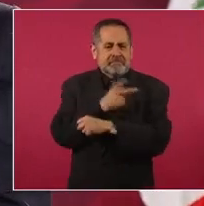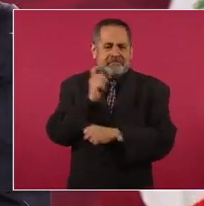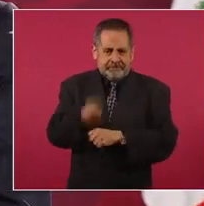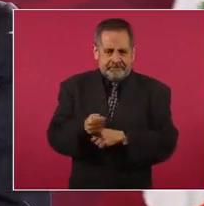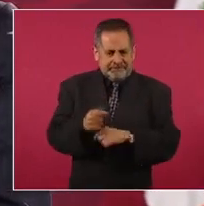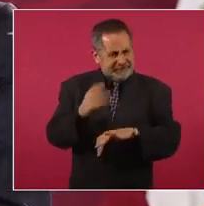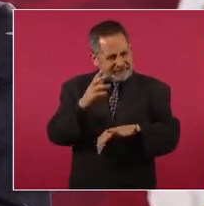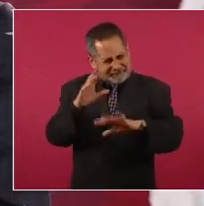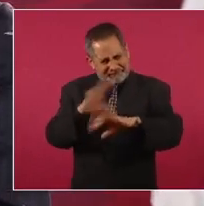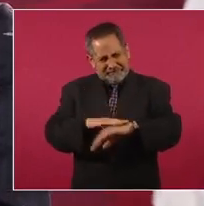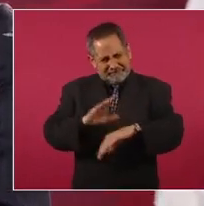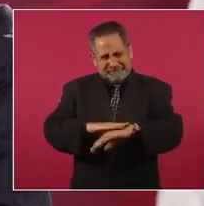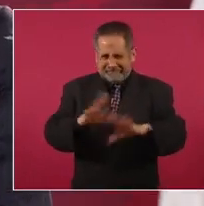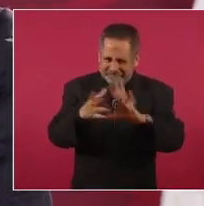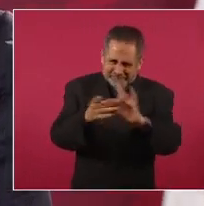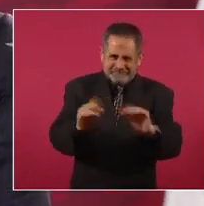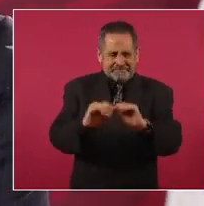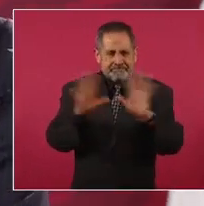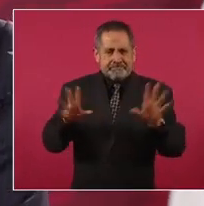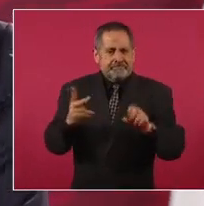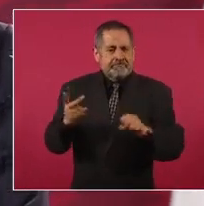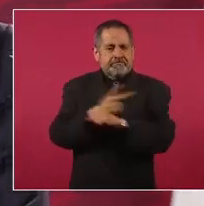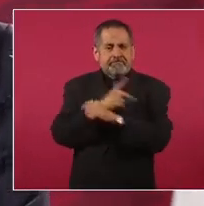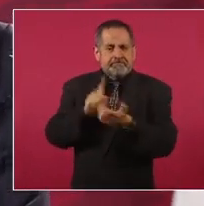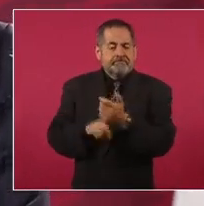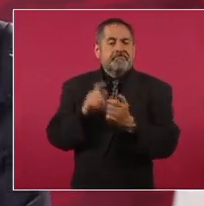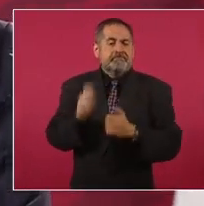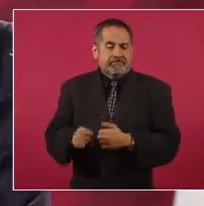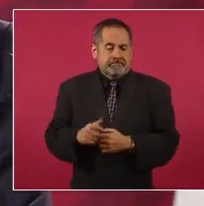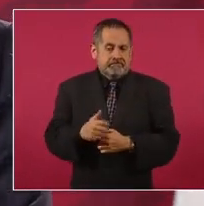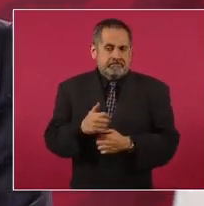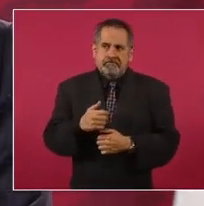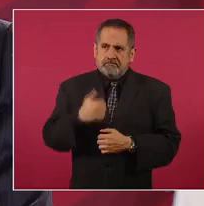aclarar bien lo que sucedió,